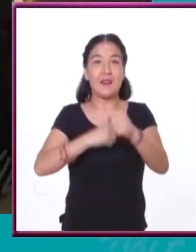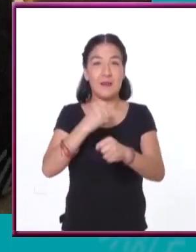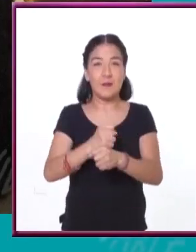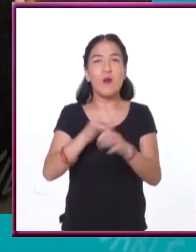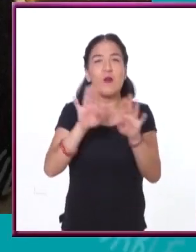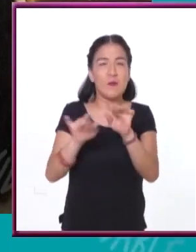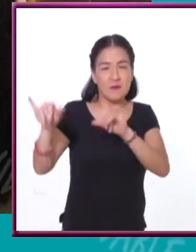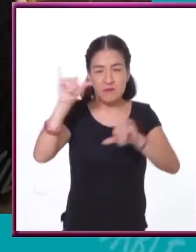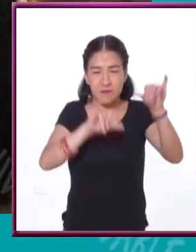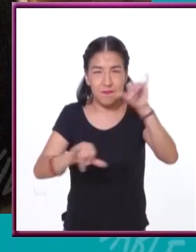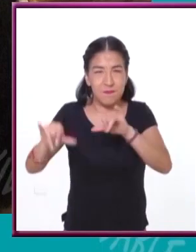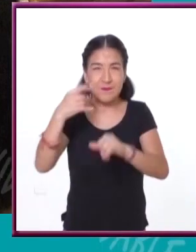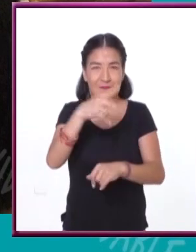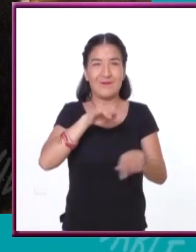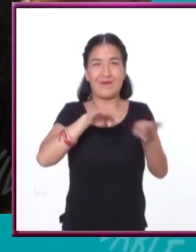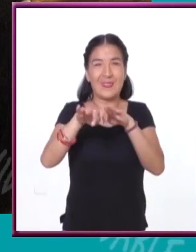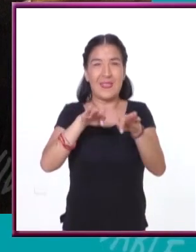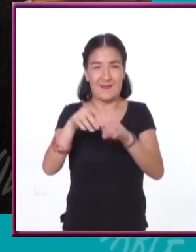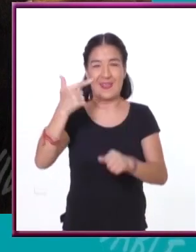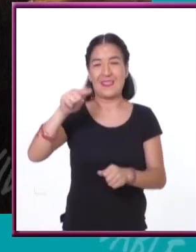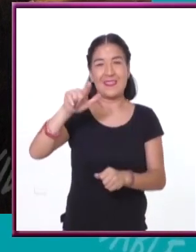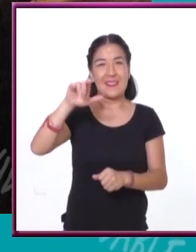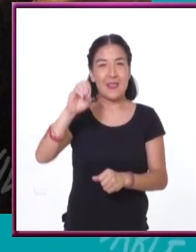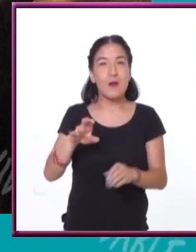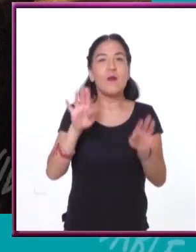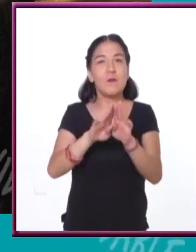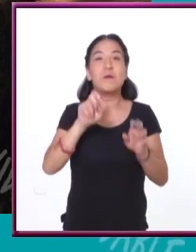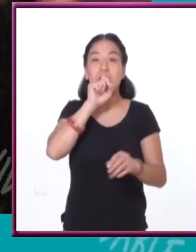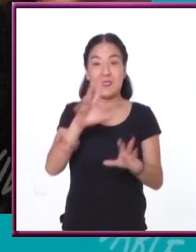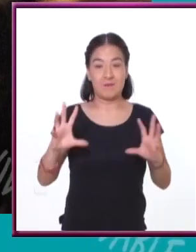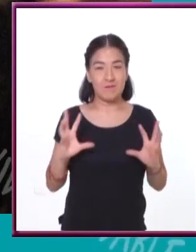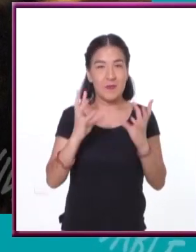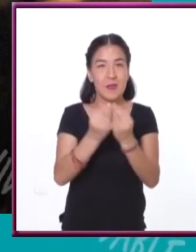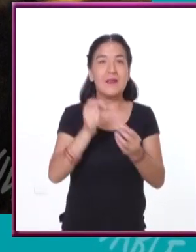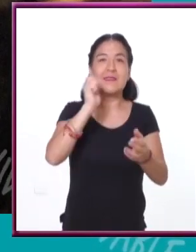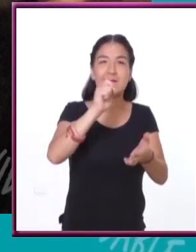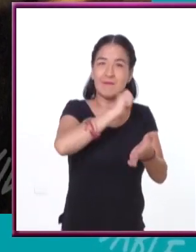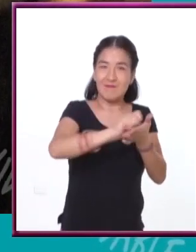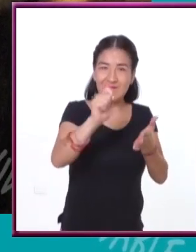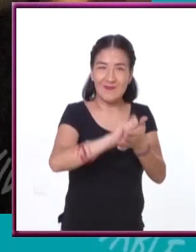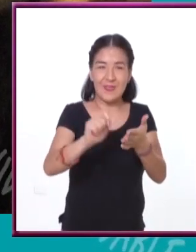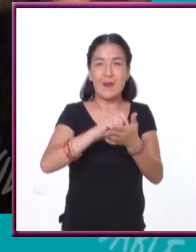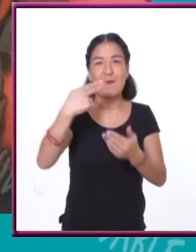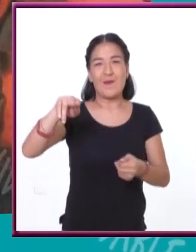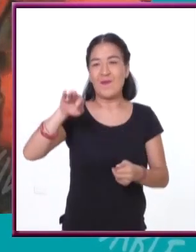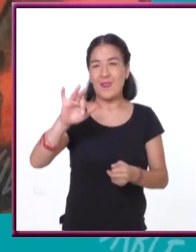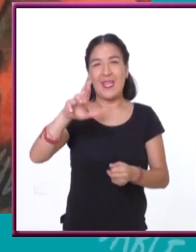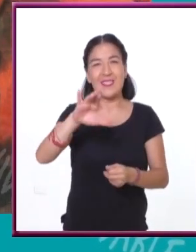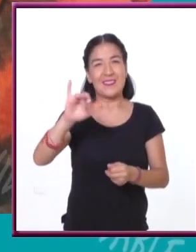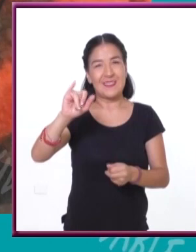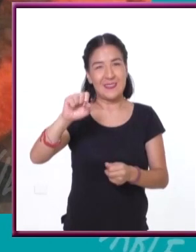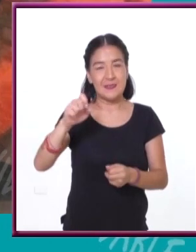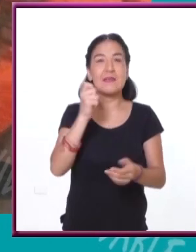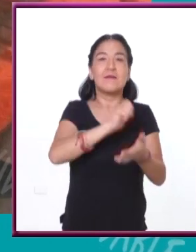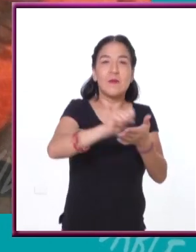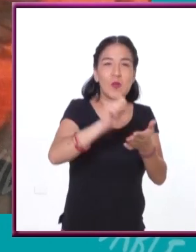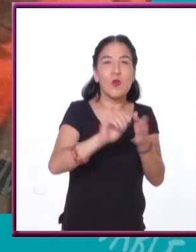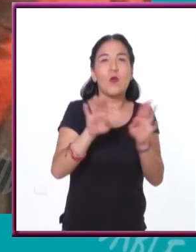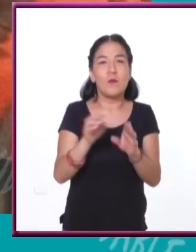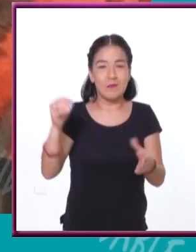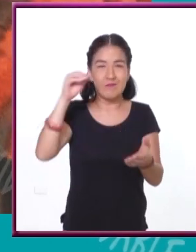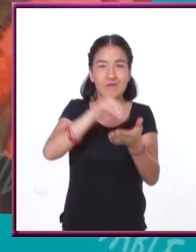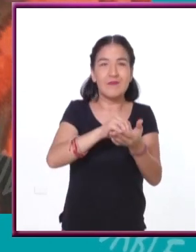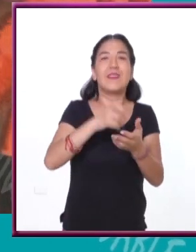trabajo experimental de Galileo Galilei es considerado junto con los escritos de Francis Bacon como el fundamento del